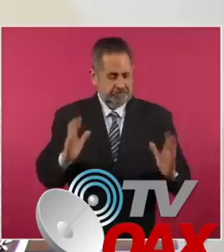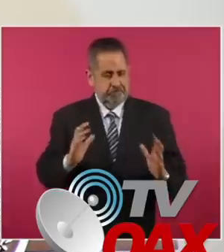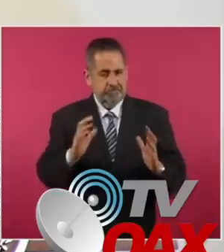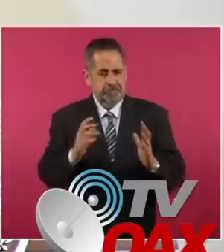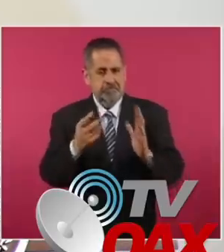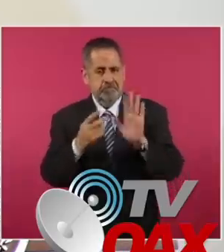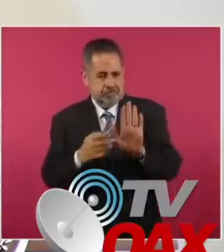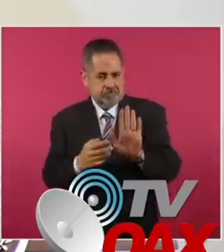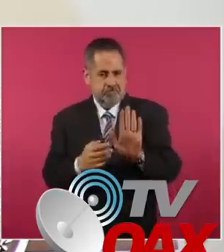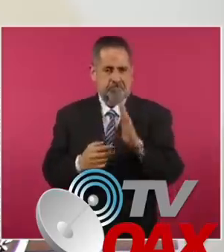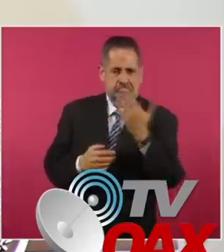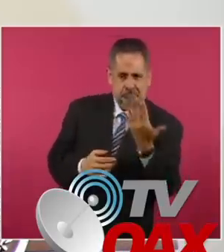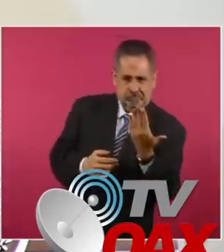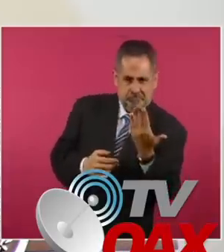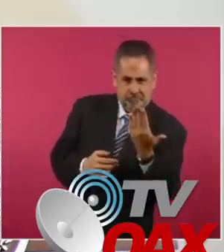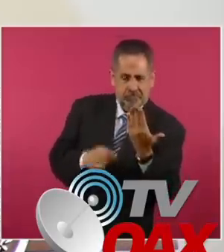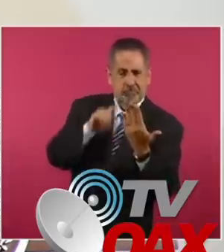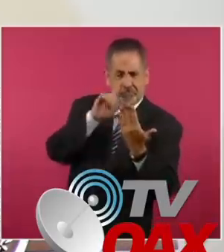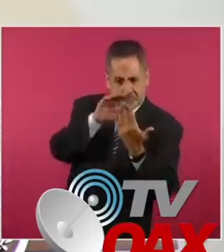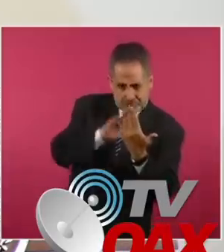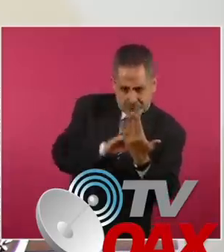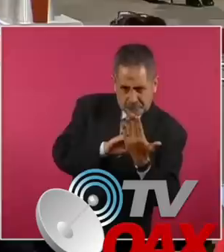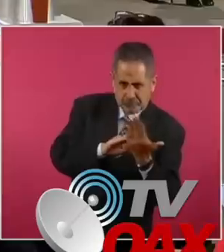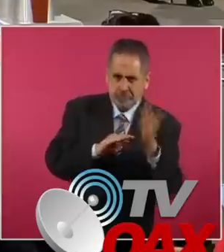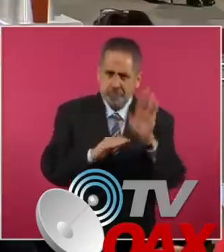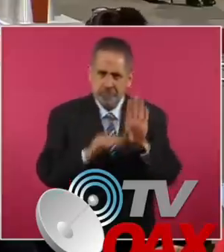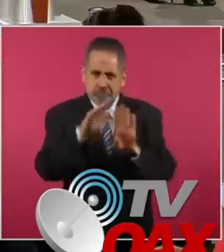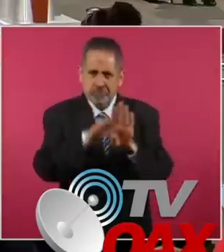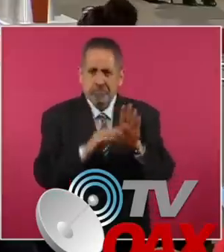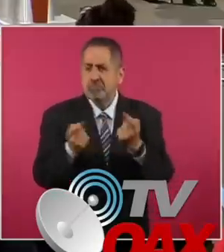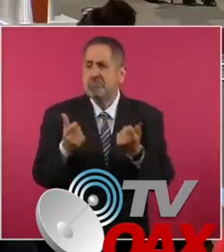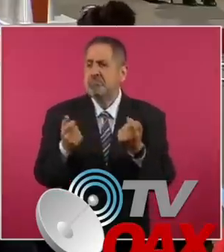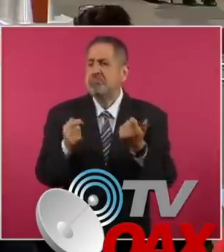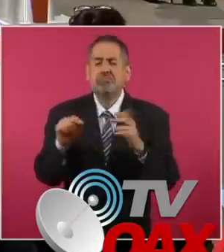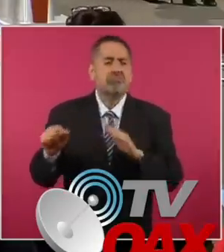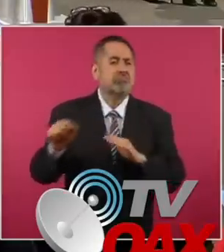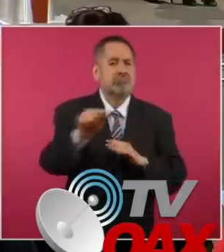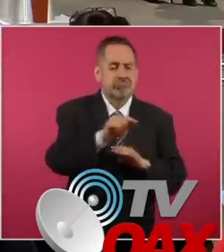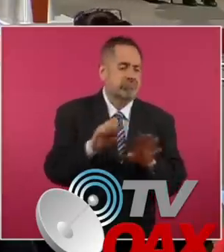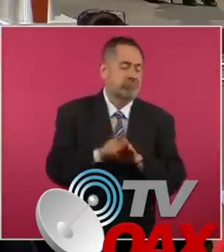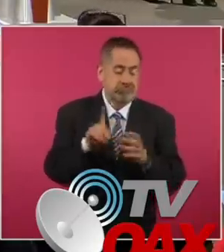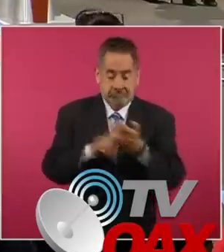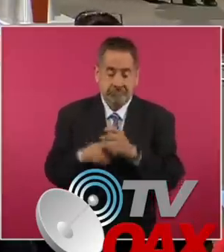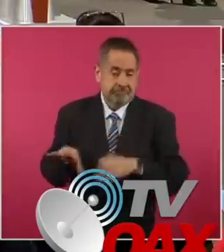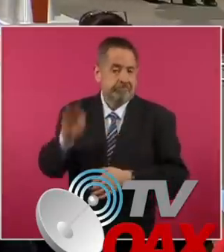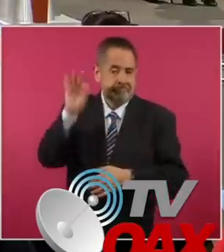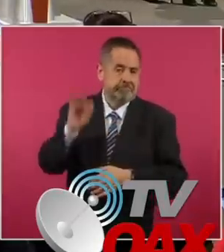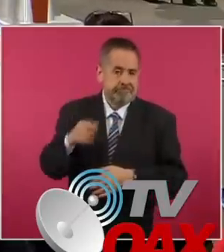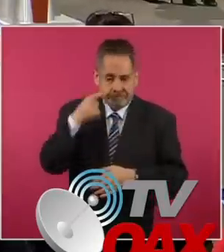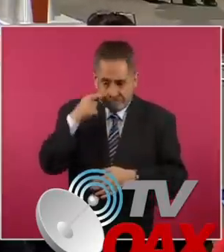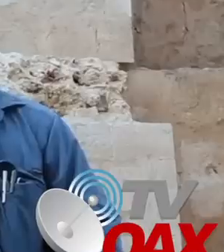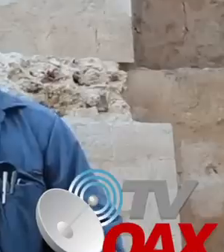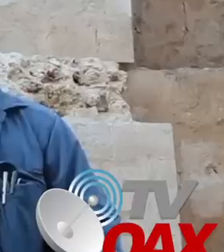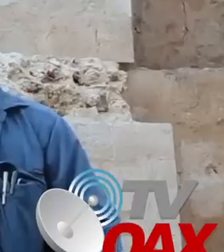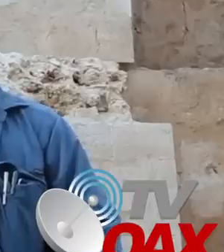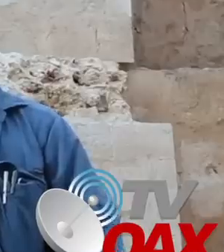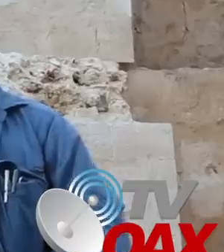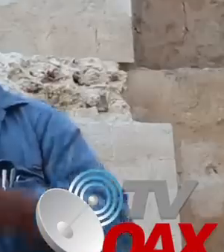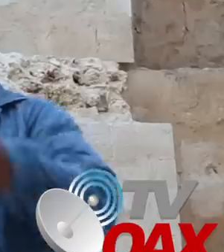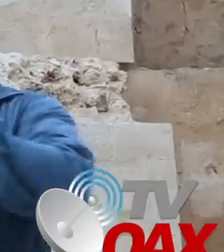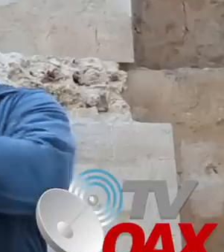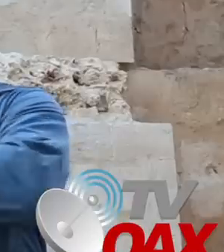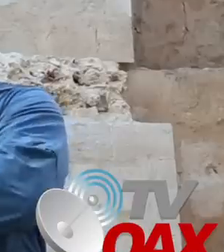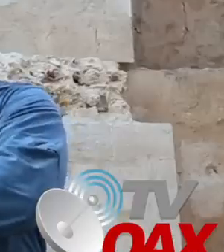duales es decir con bajo relieve en ambas caras en in situ es decir en el lugar